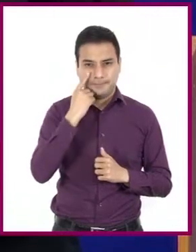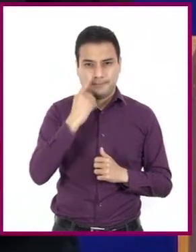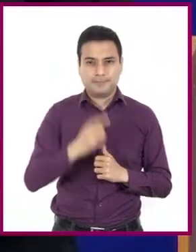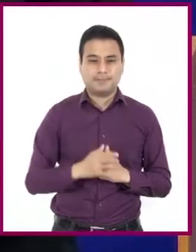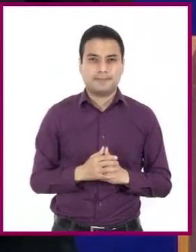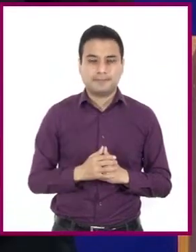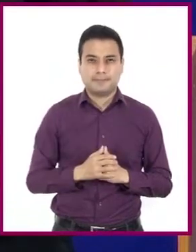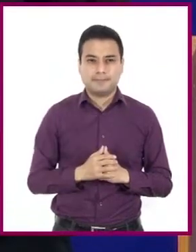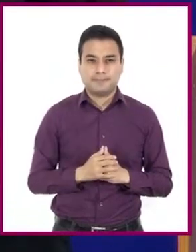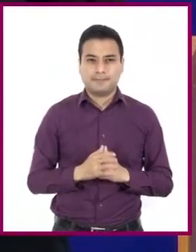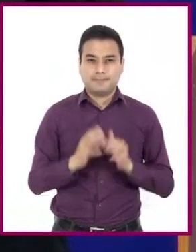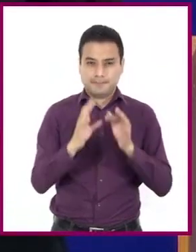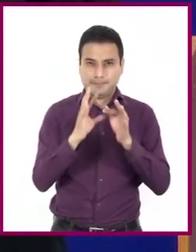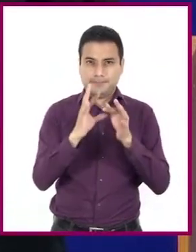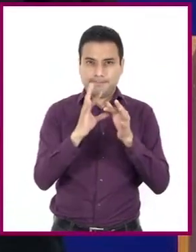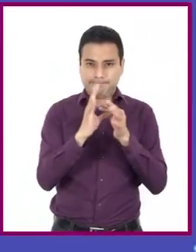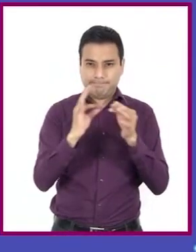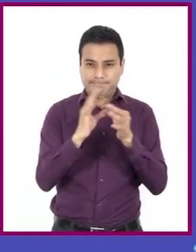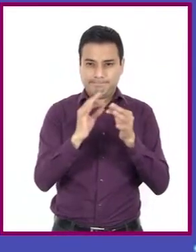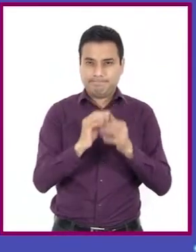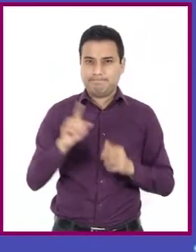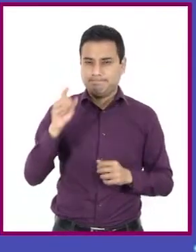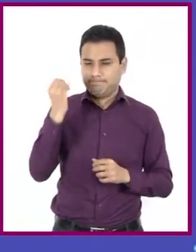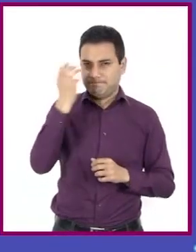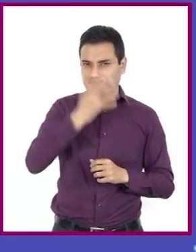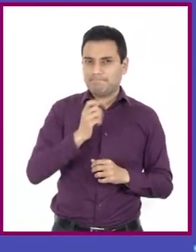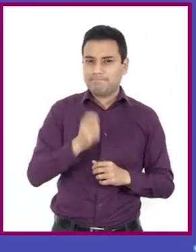vamos a describir la imagen que se presenta.